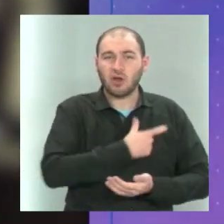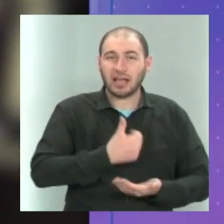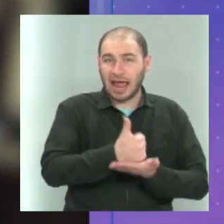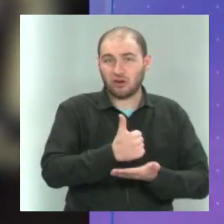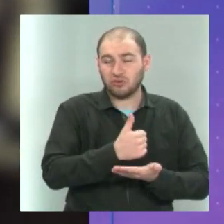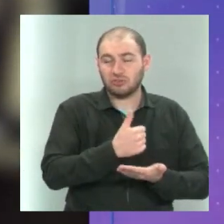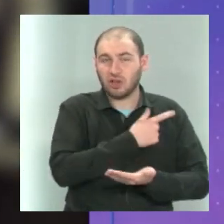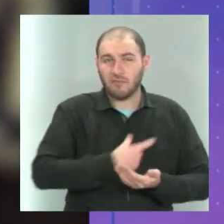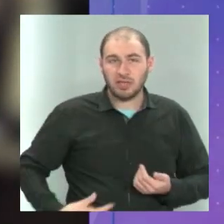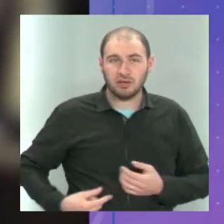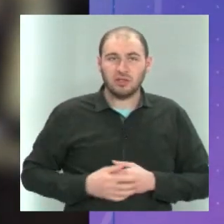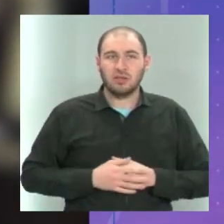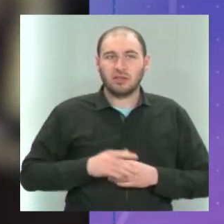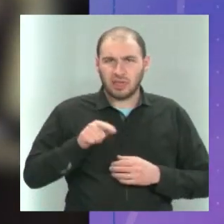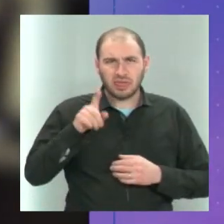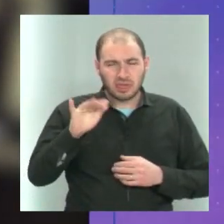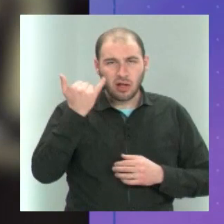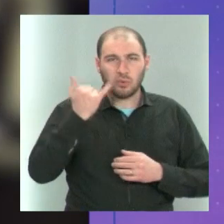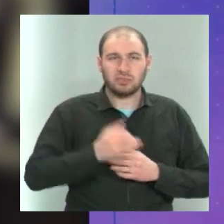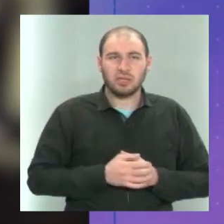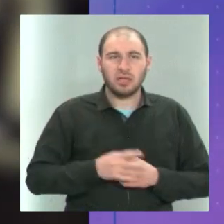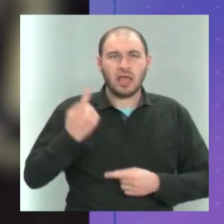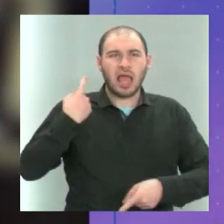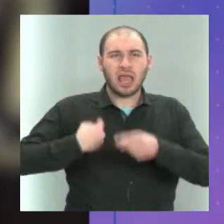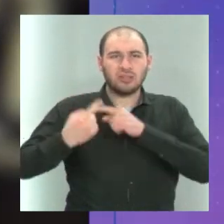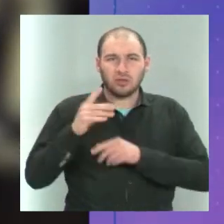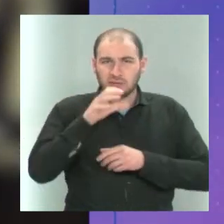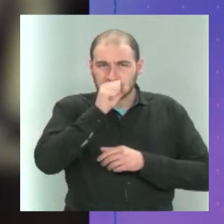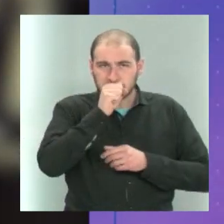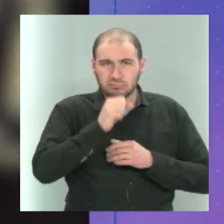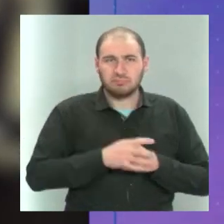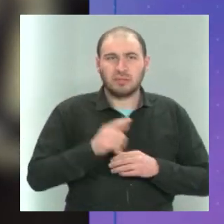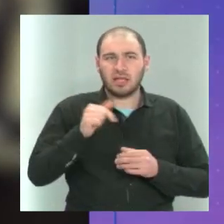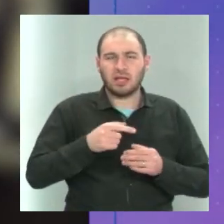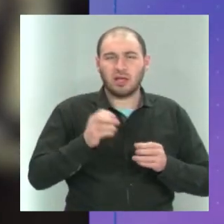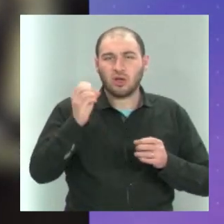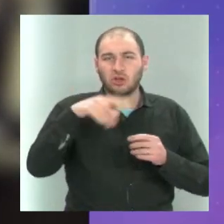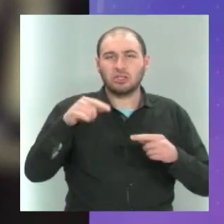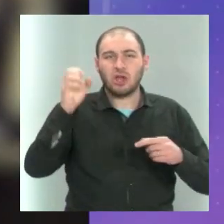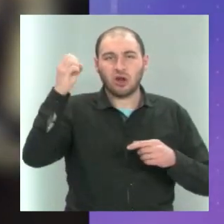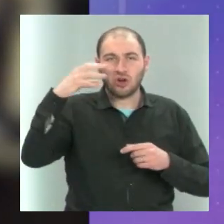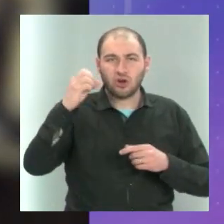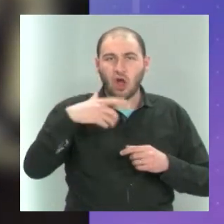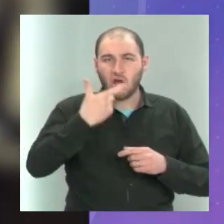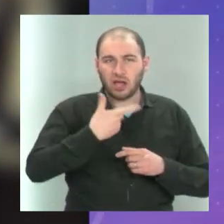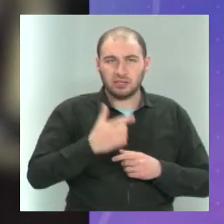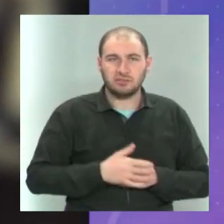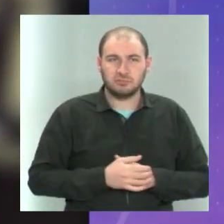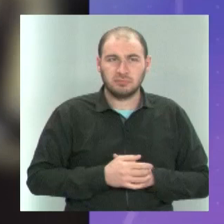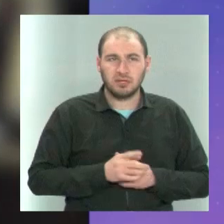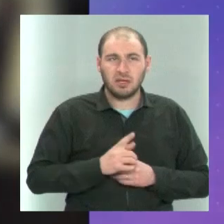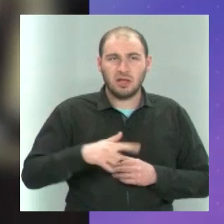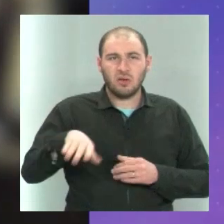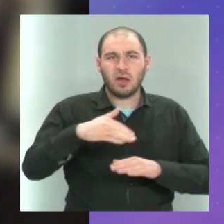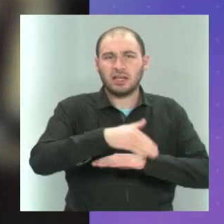gobierno empieza a ver las historias que se esconden detrás de las luces rojas que se encuentran a